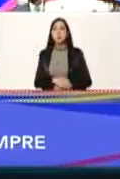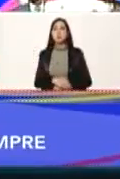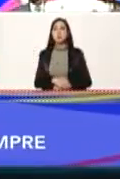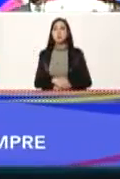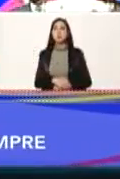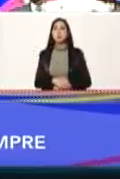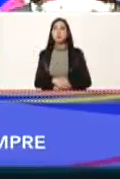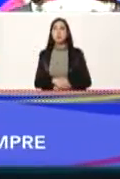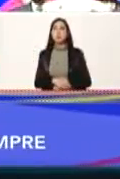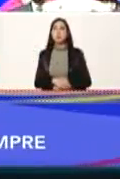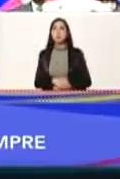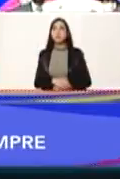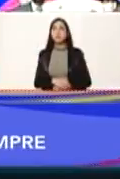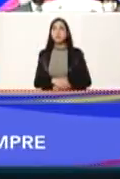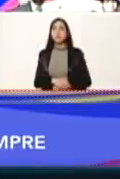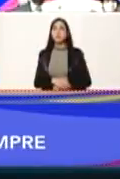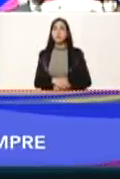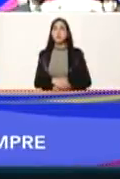Batatino.